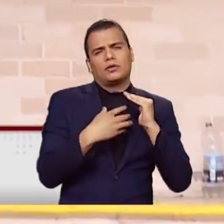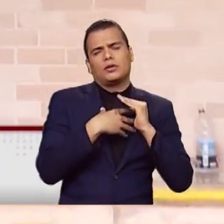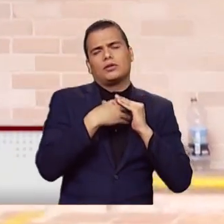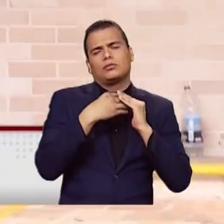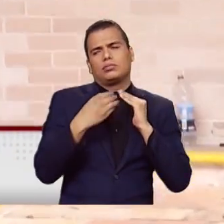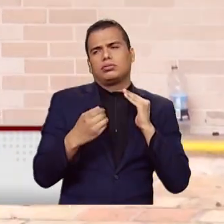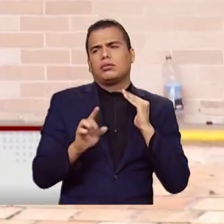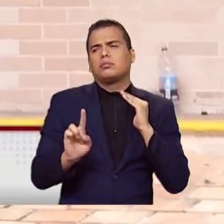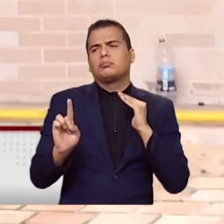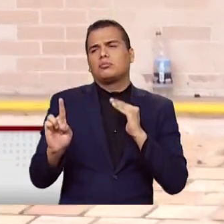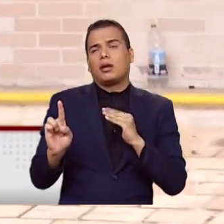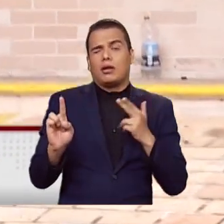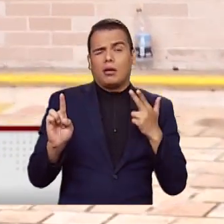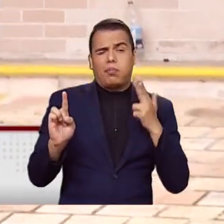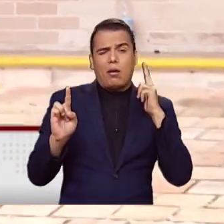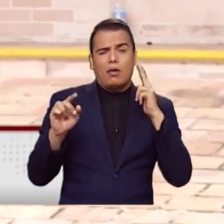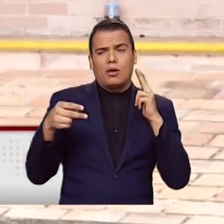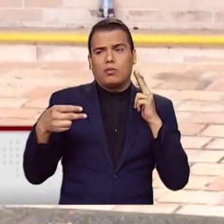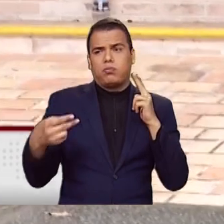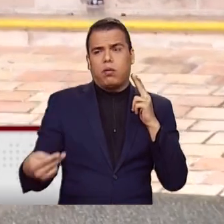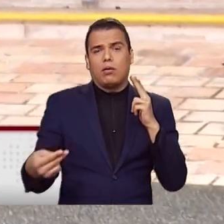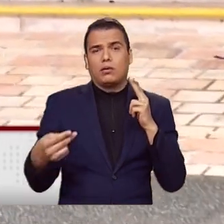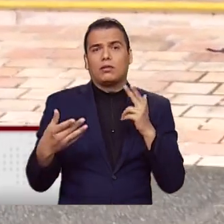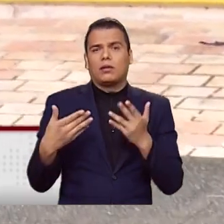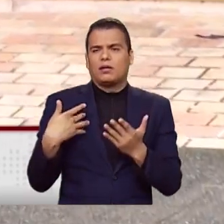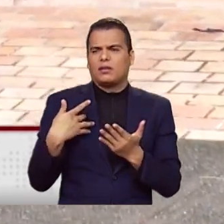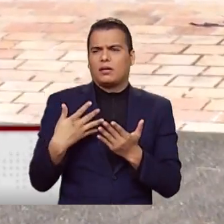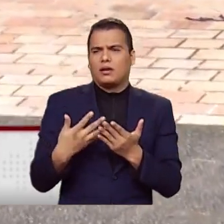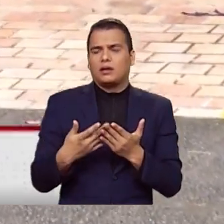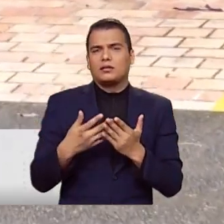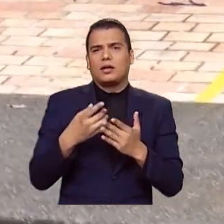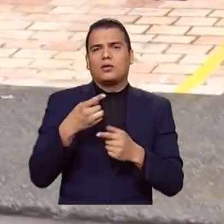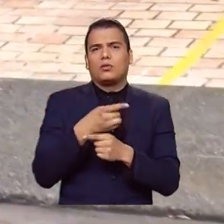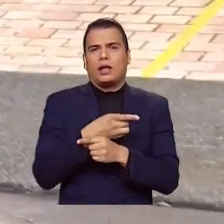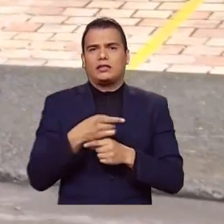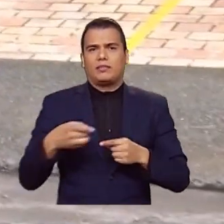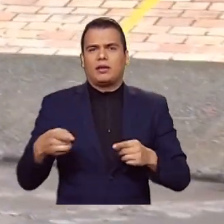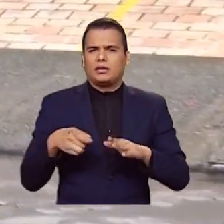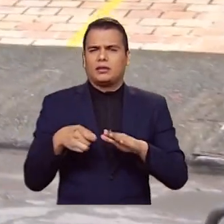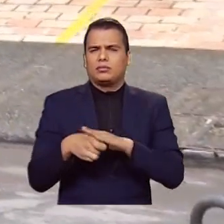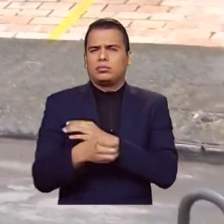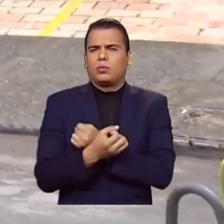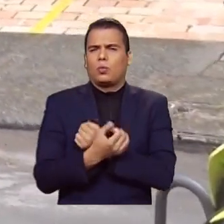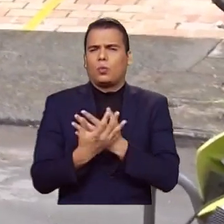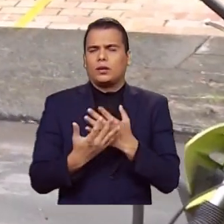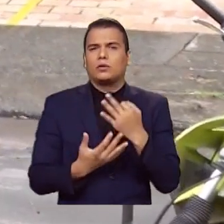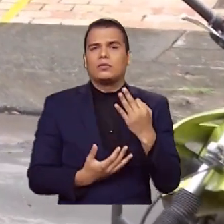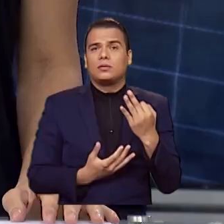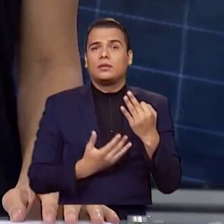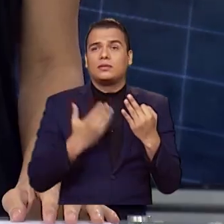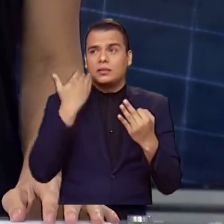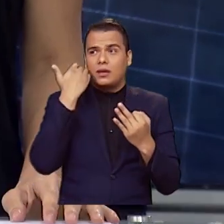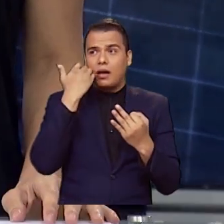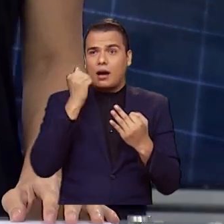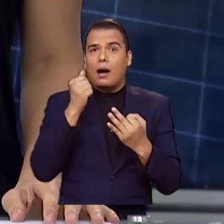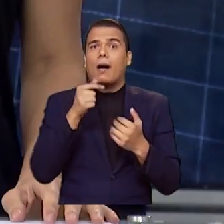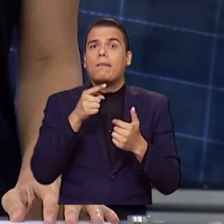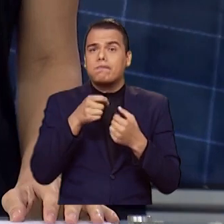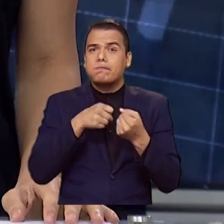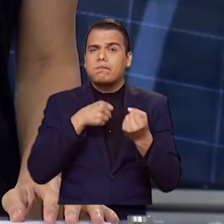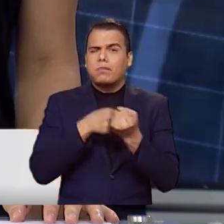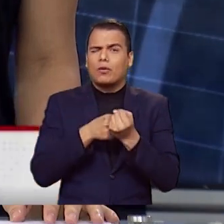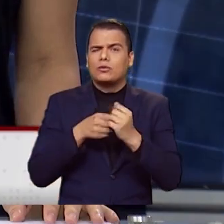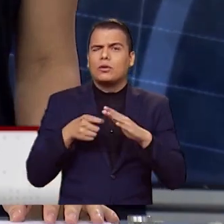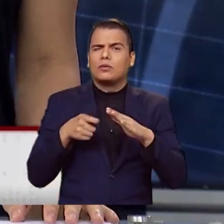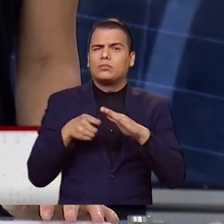conecta. Ya son tres los casos de homicidios en los últimos 8 días donde participan mujeres. Mientras